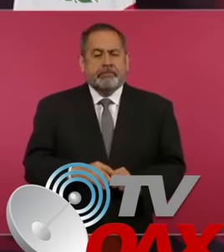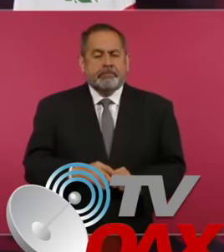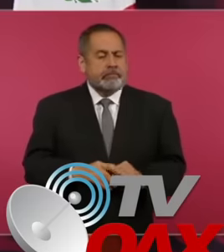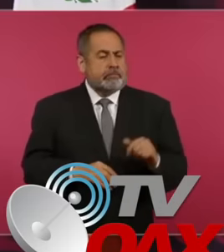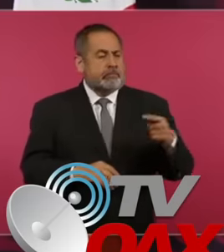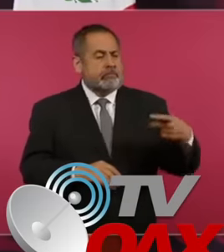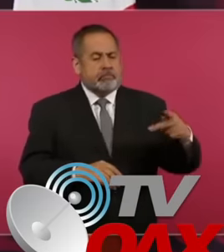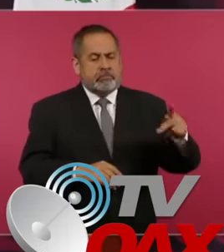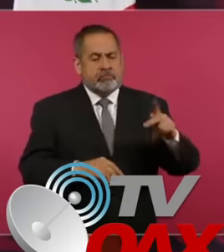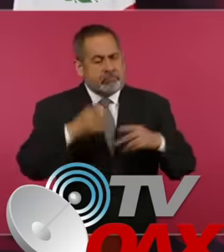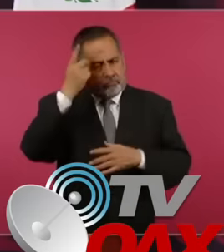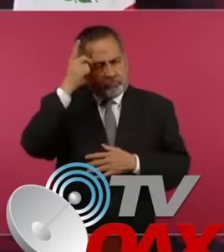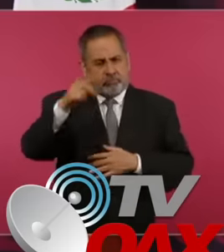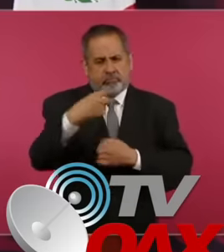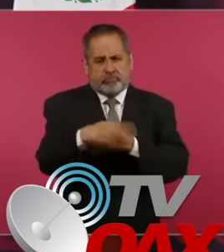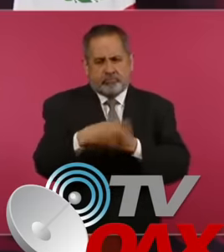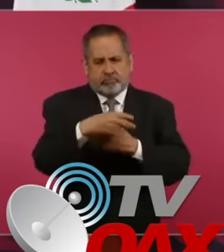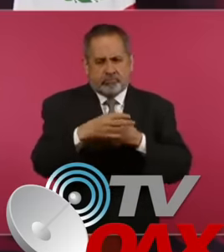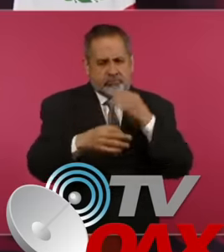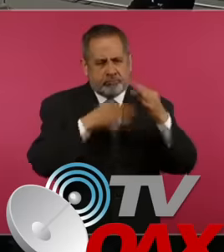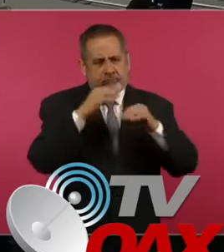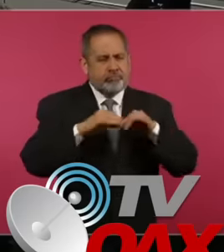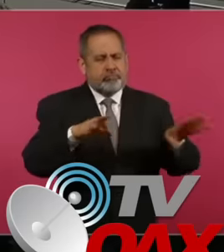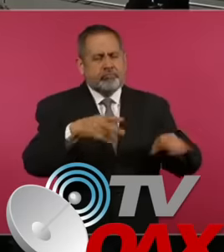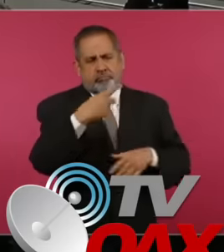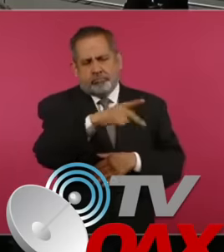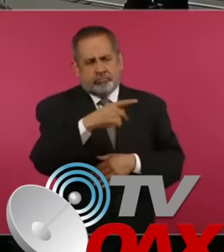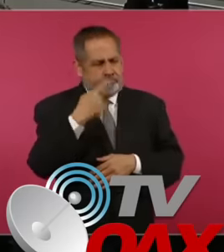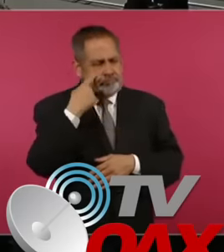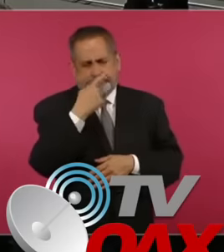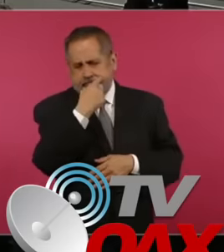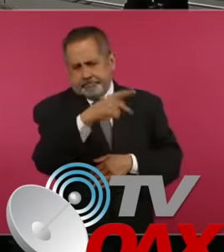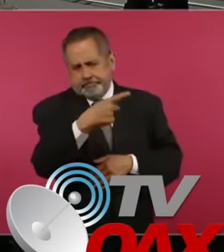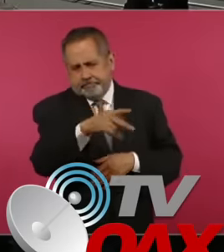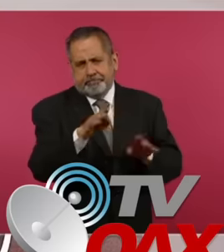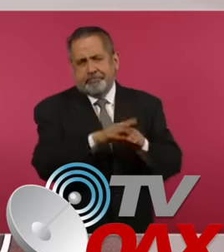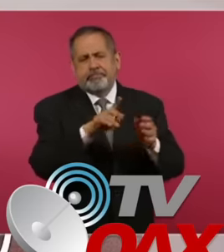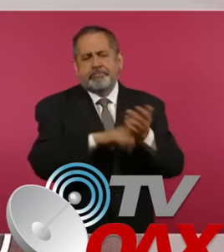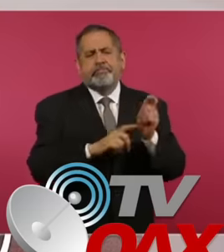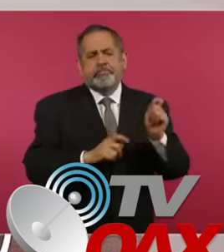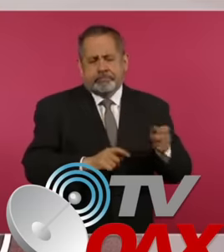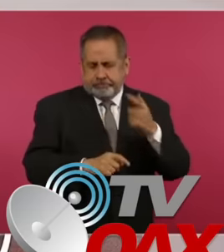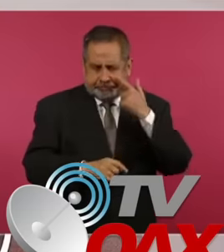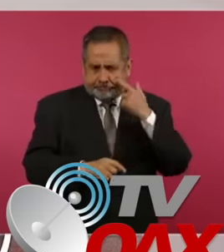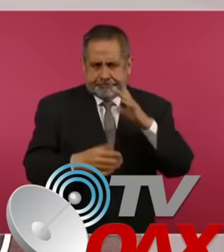su televisora o la línea editorial de su televisora.